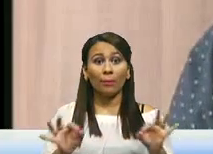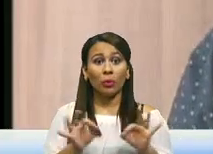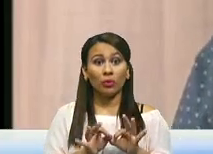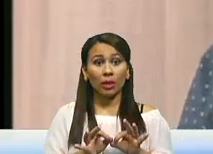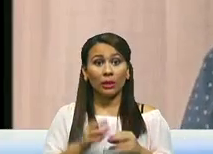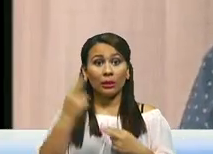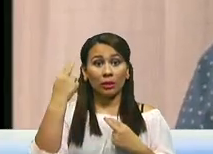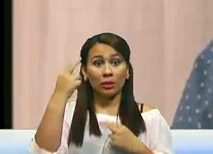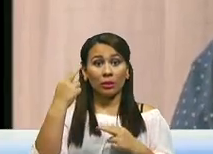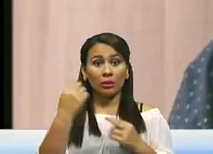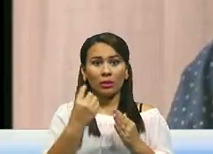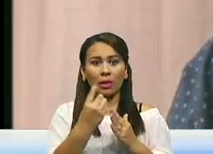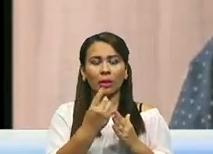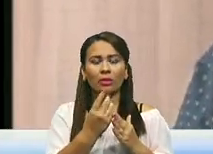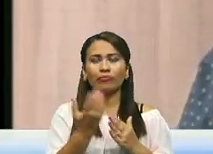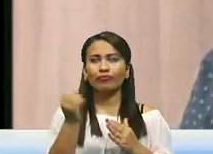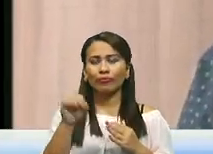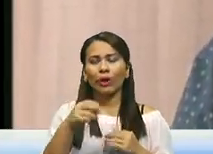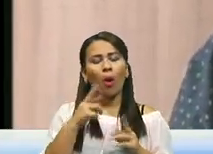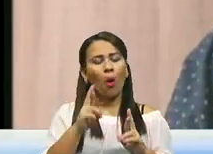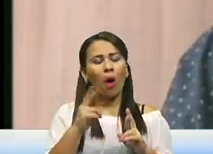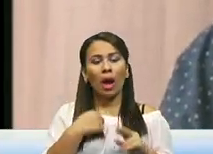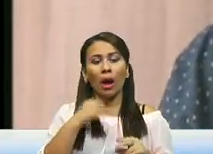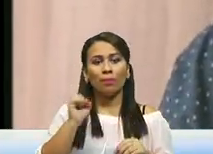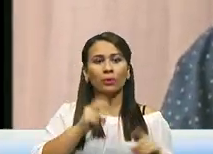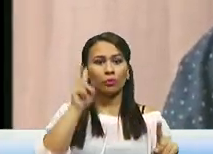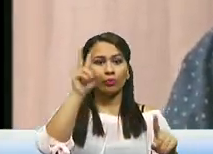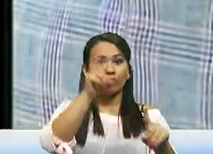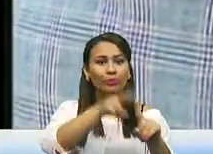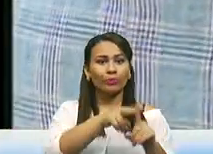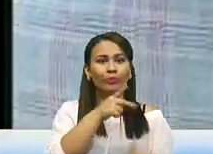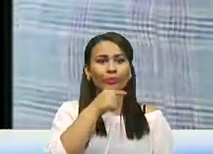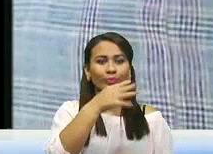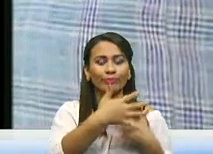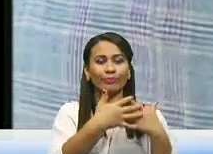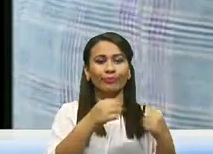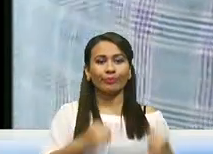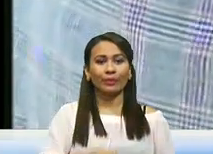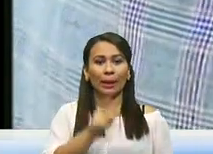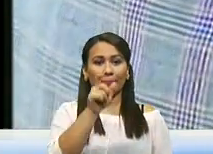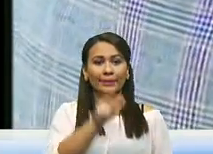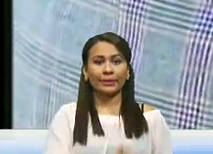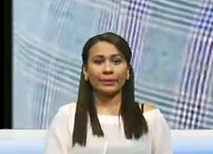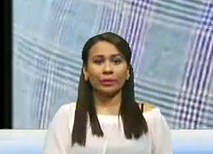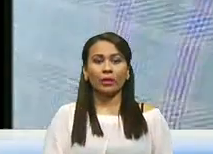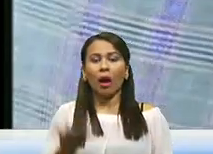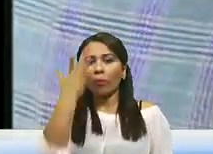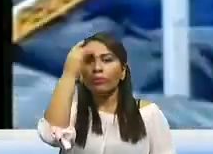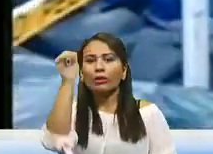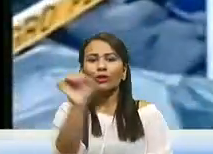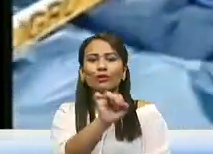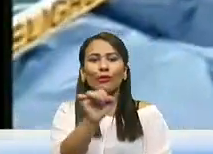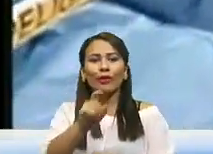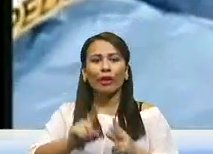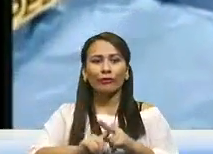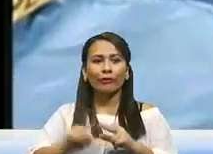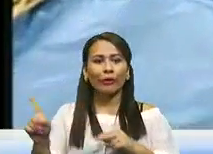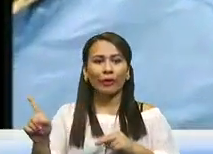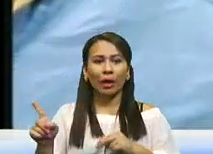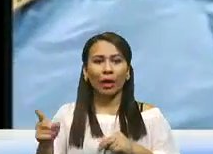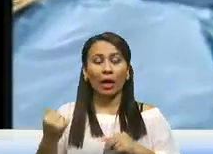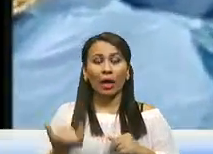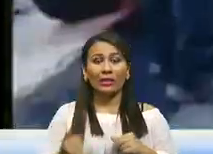pueda, o que nos pueda llevar a dar con el paradero de esta persona. El bloque de búsqueda desde octubre de 2015 al 7 de marzo